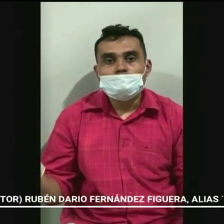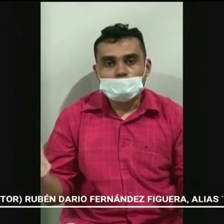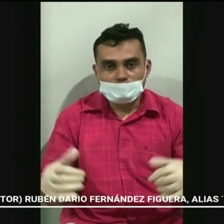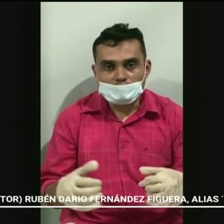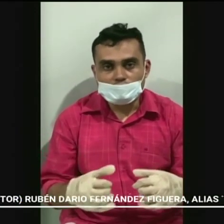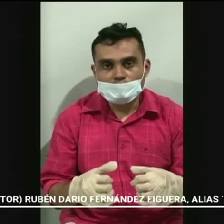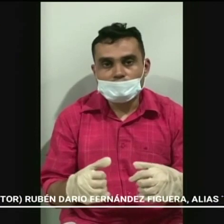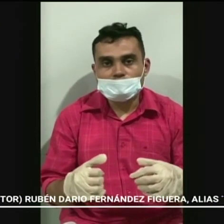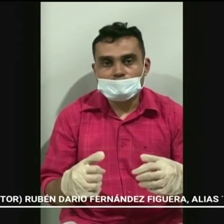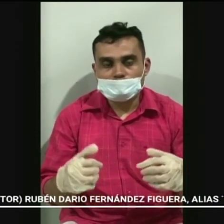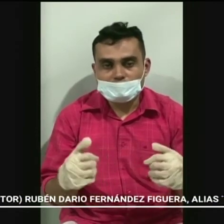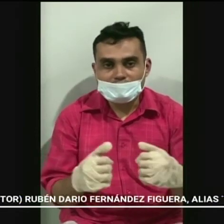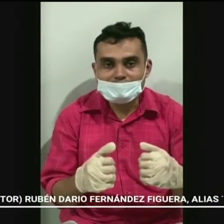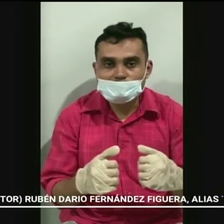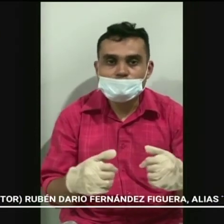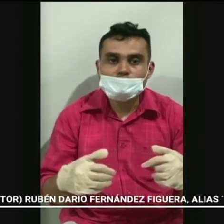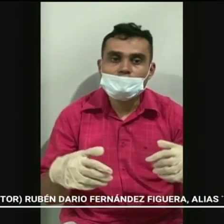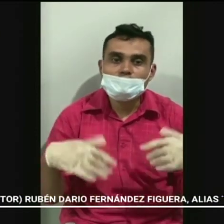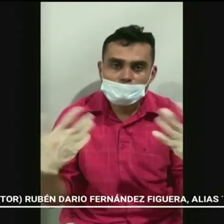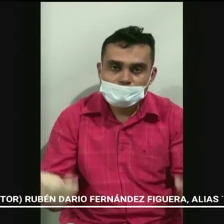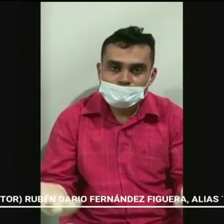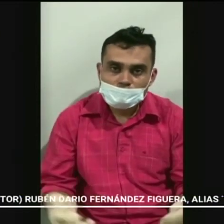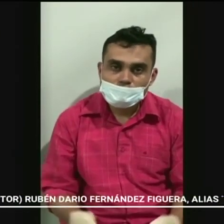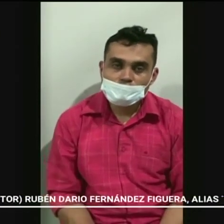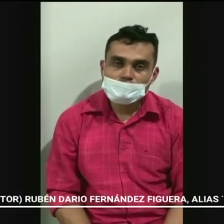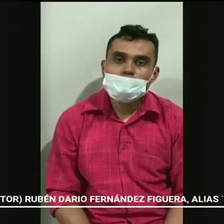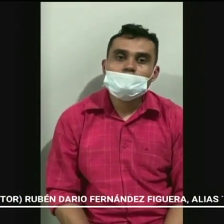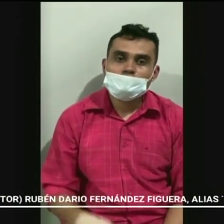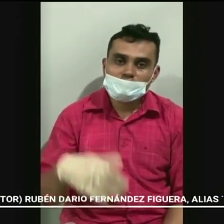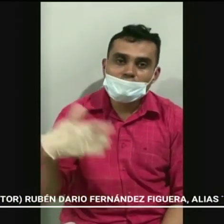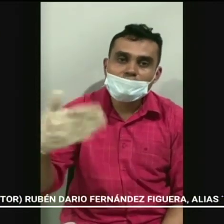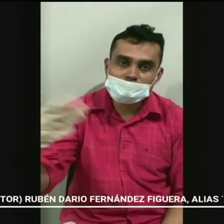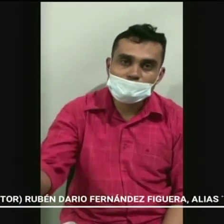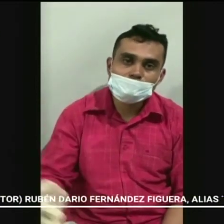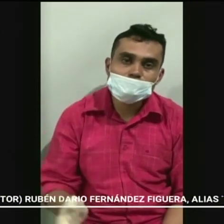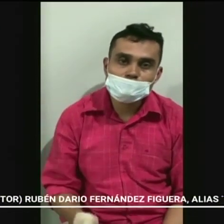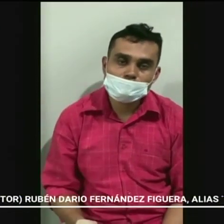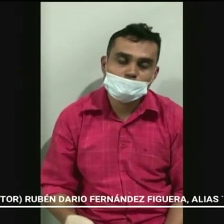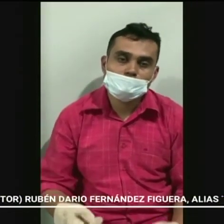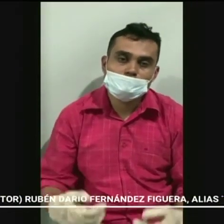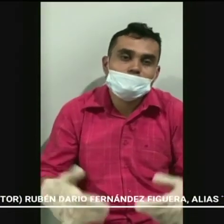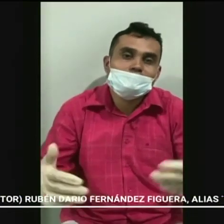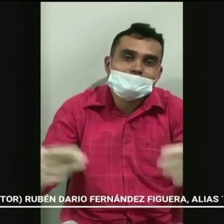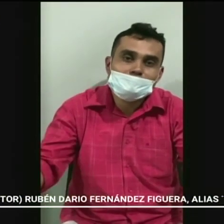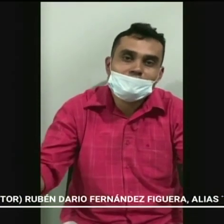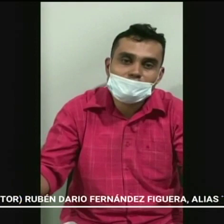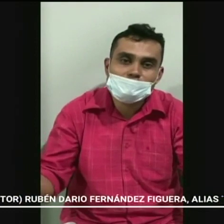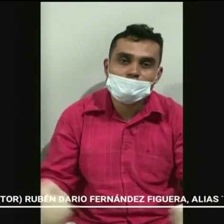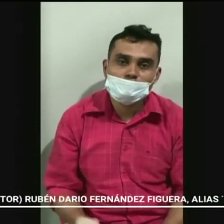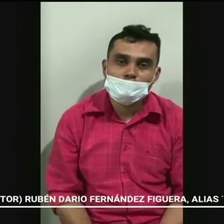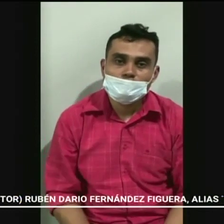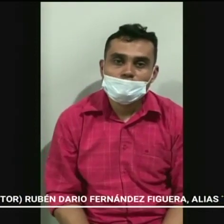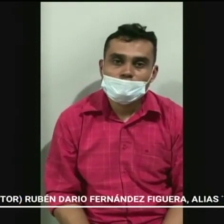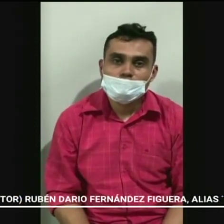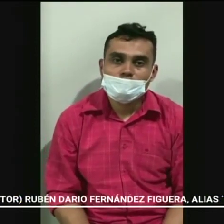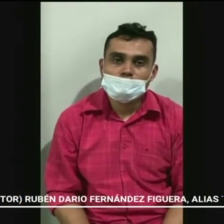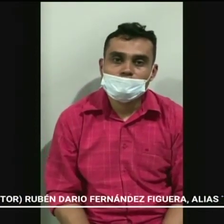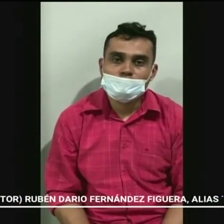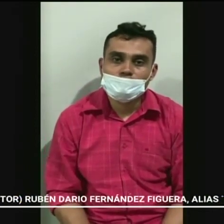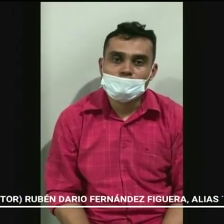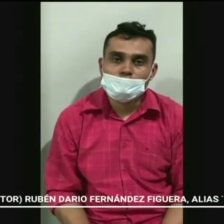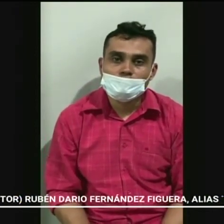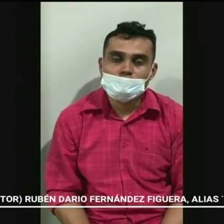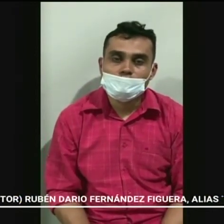Venezuela, pudieran ver las acciones y ejercer su tomar también